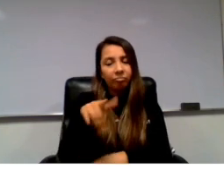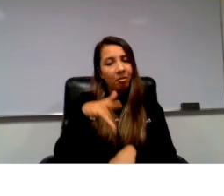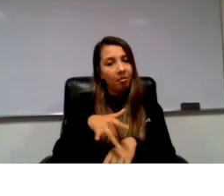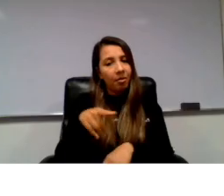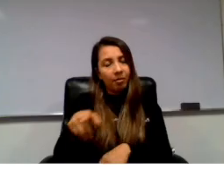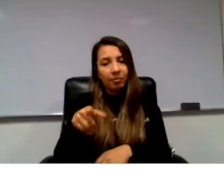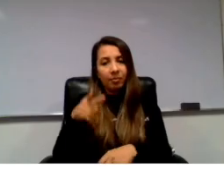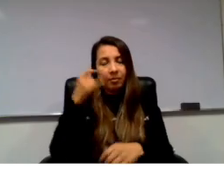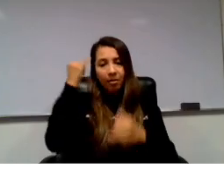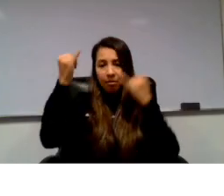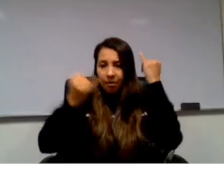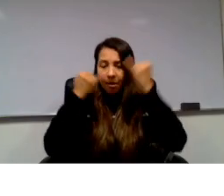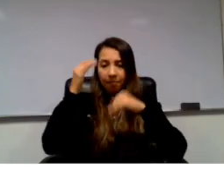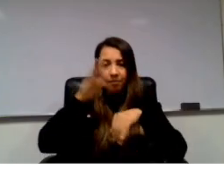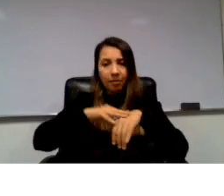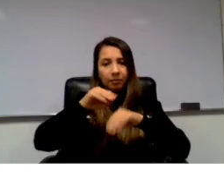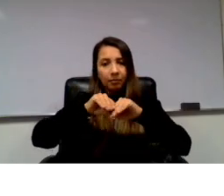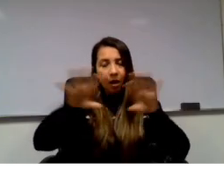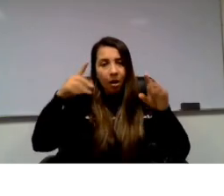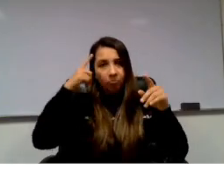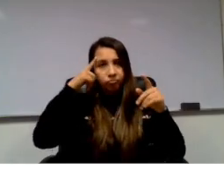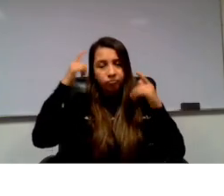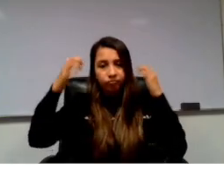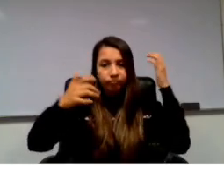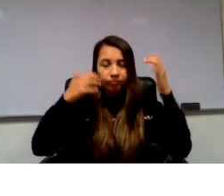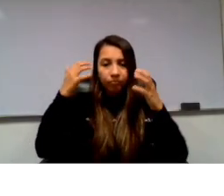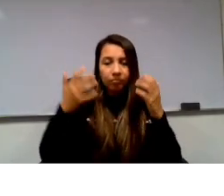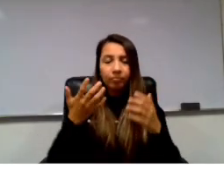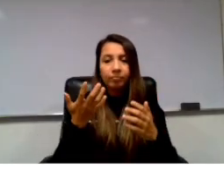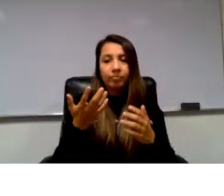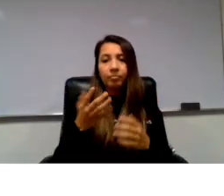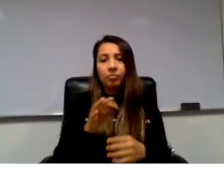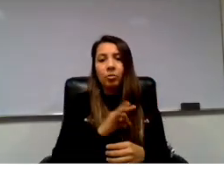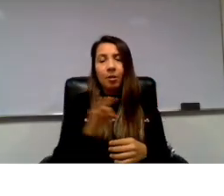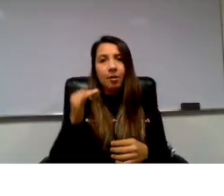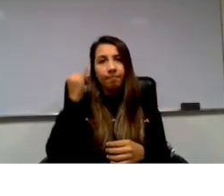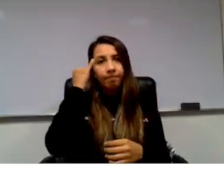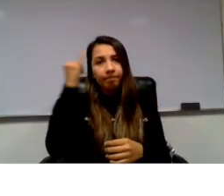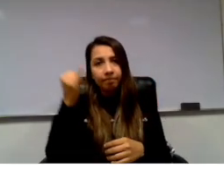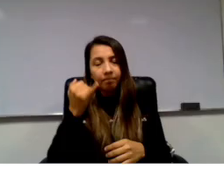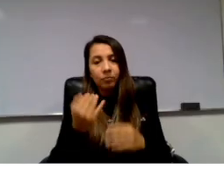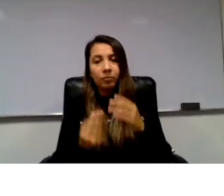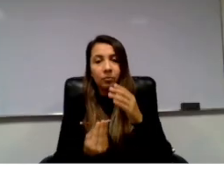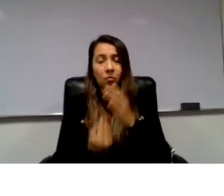con ideas frescas, ¿no? Con venir a apostar por nuevas